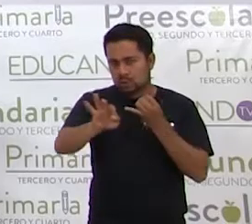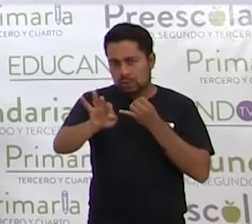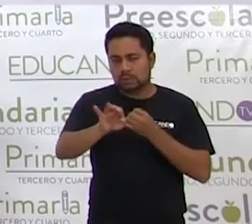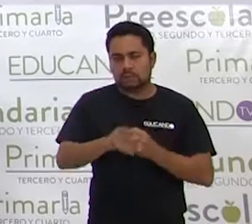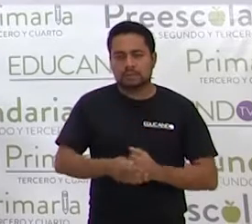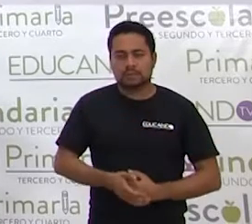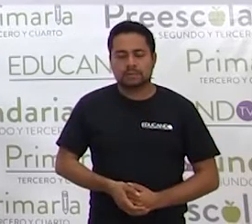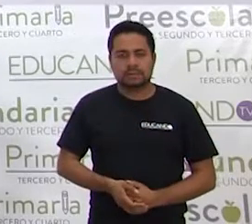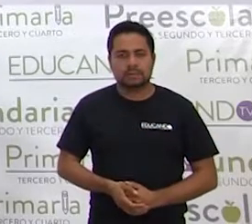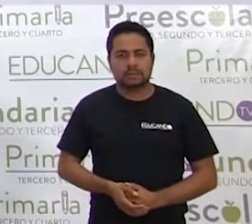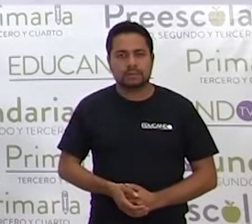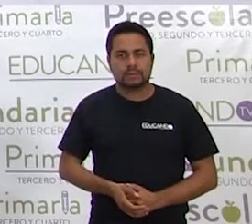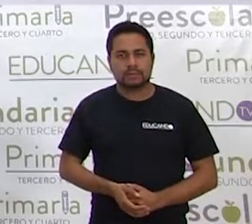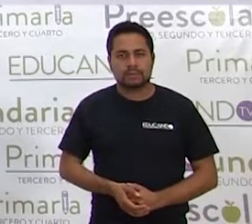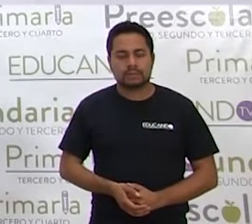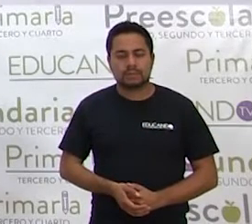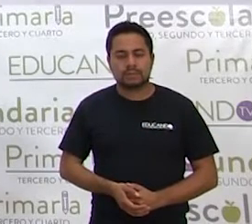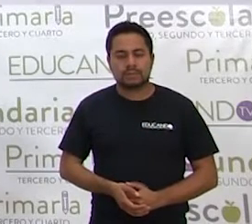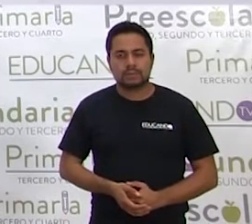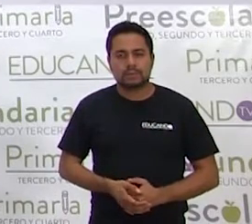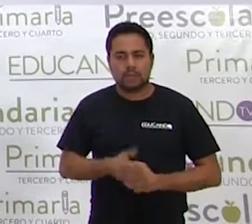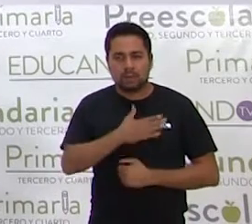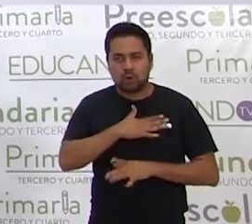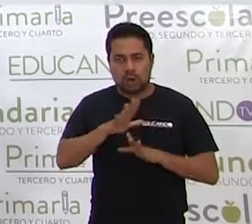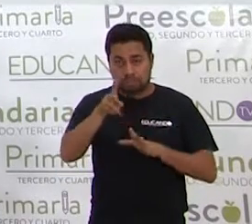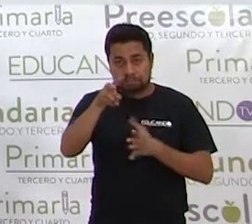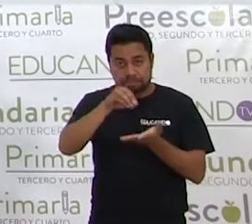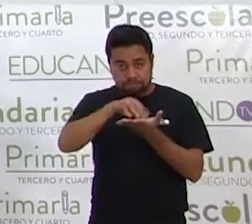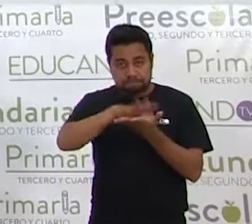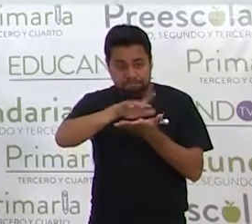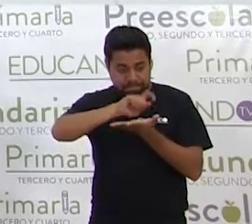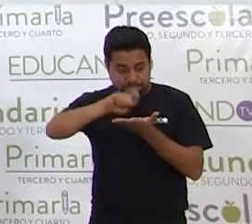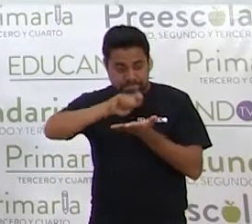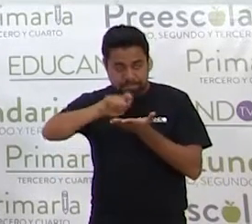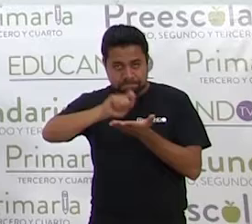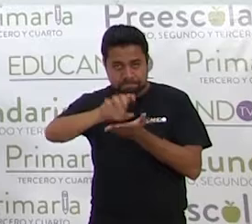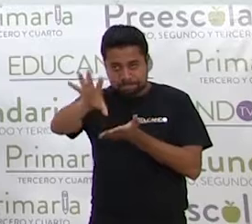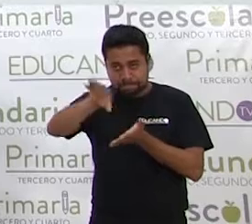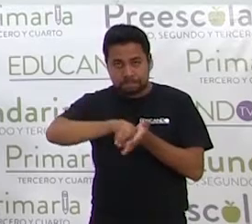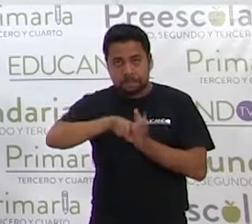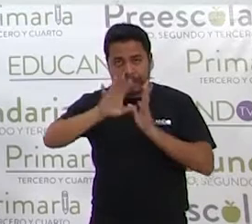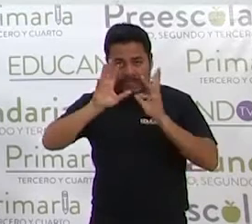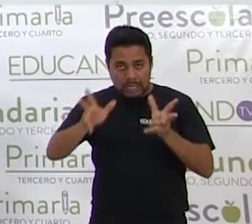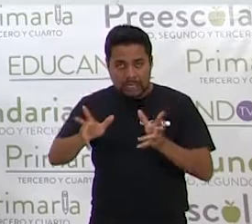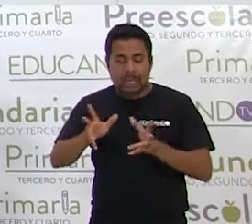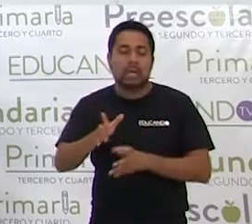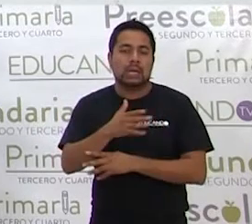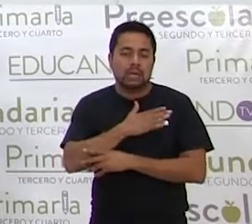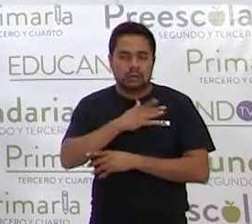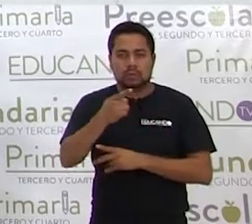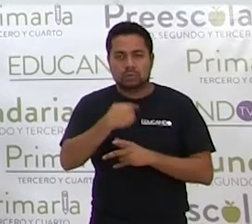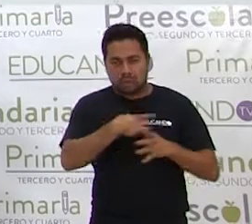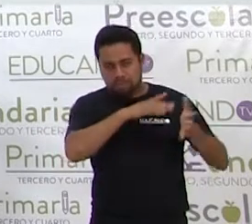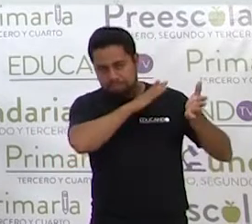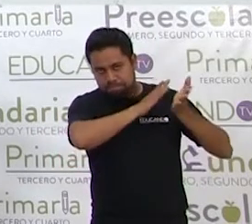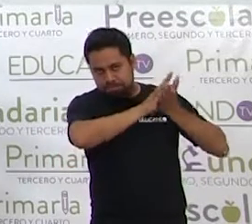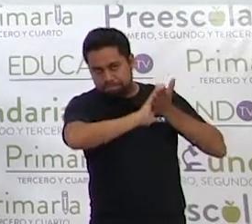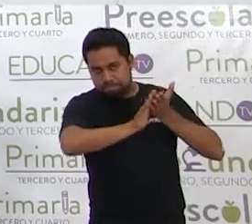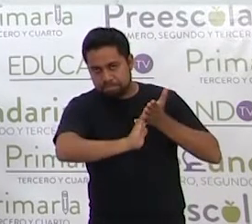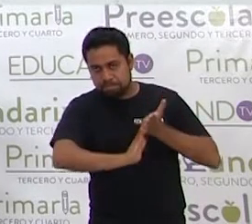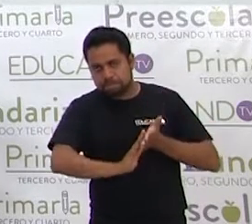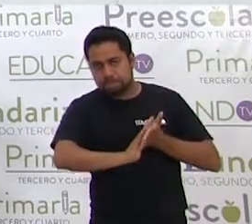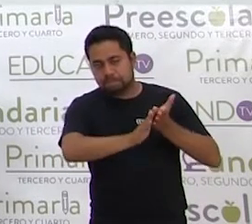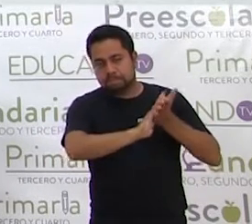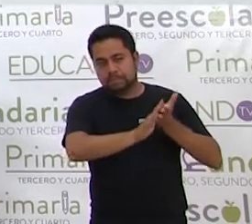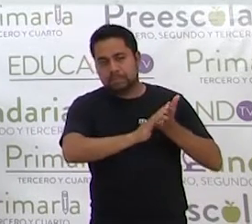difícil bueno ya tomaron nota y ya copiaron bueno voy a abordar porque vamos a hacer